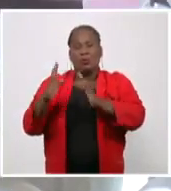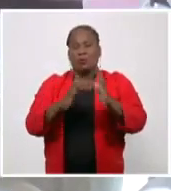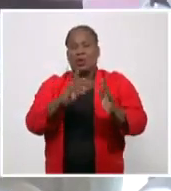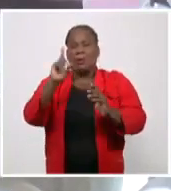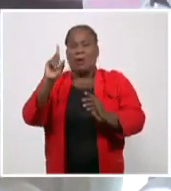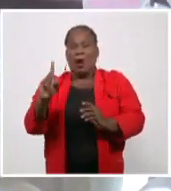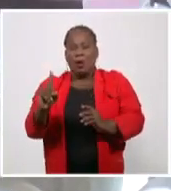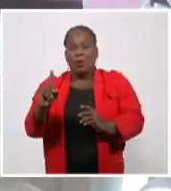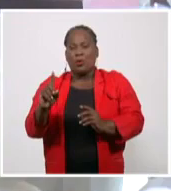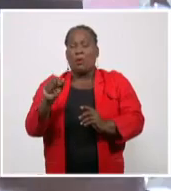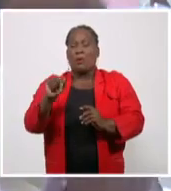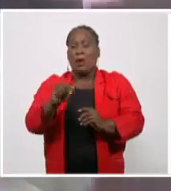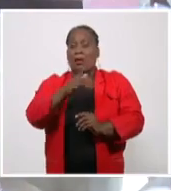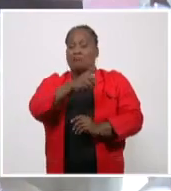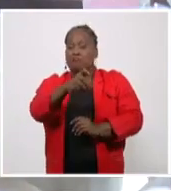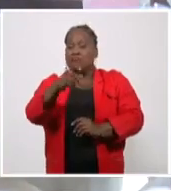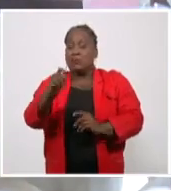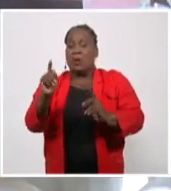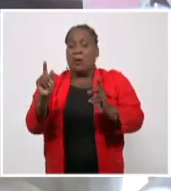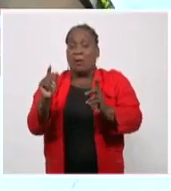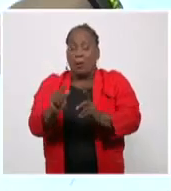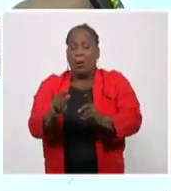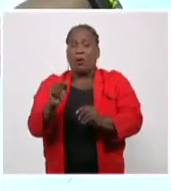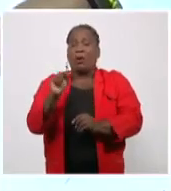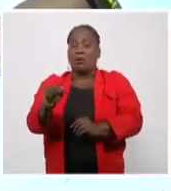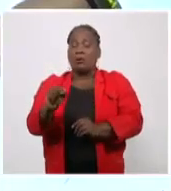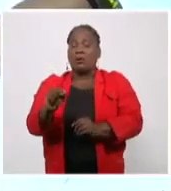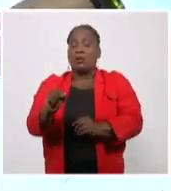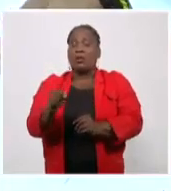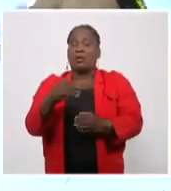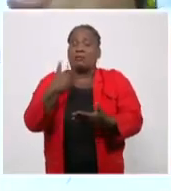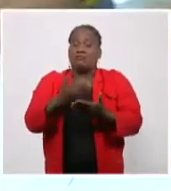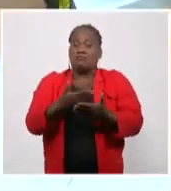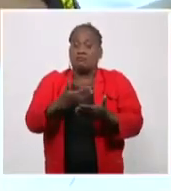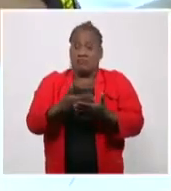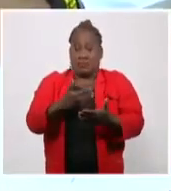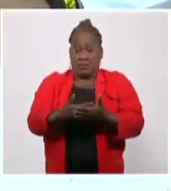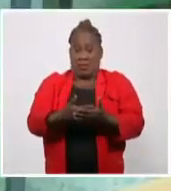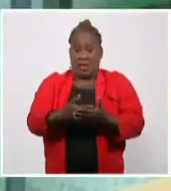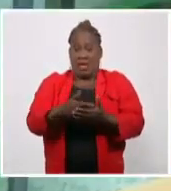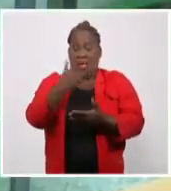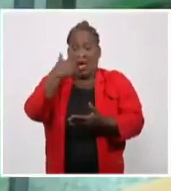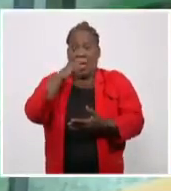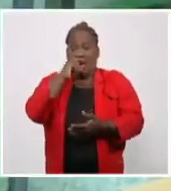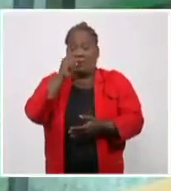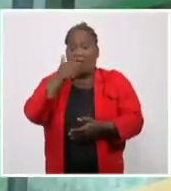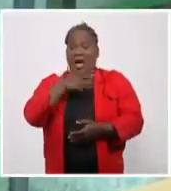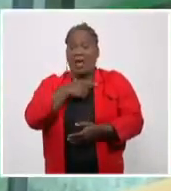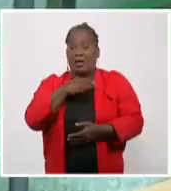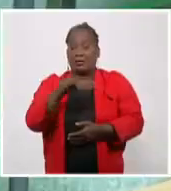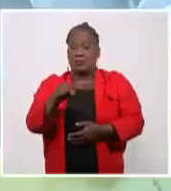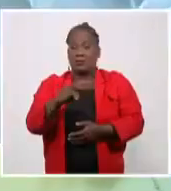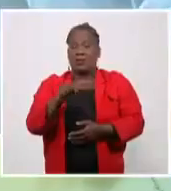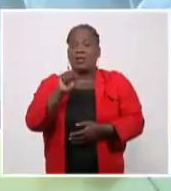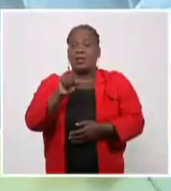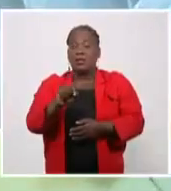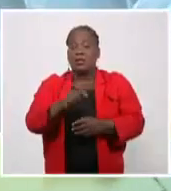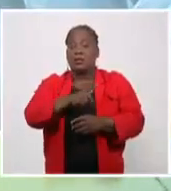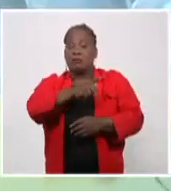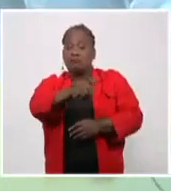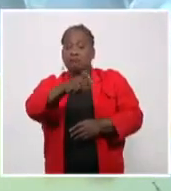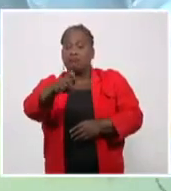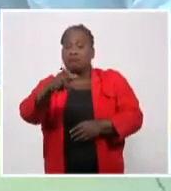de inmunización, en términos de la seguridad del candidato vacunal y en términos de la inducción de la inmunidad o de